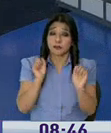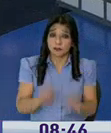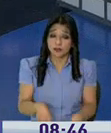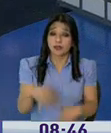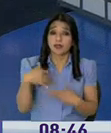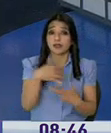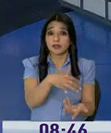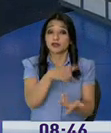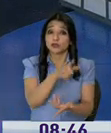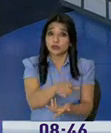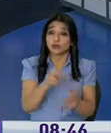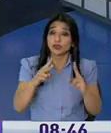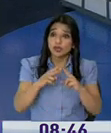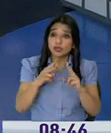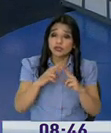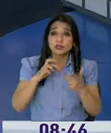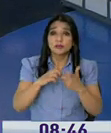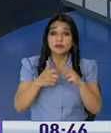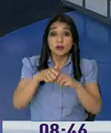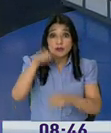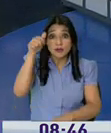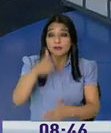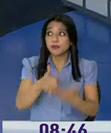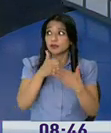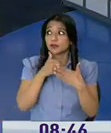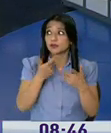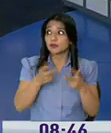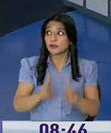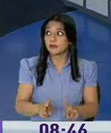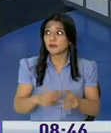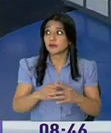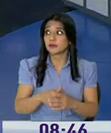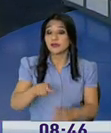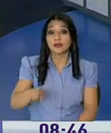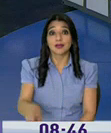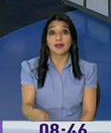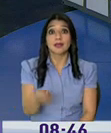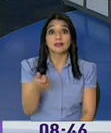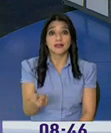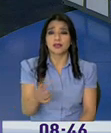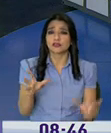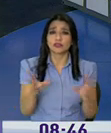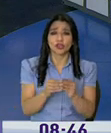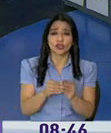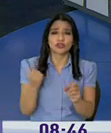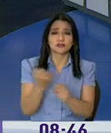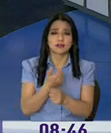que ustedes conozcan los problemas, que nos ayuden y por supuesto el canal en conjunto, todos trabajando en pro de ustedes.